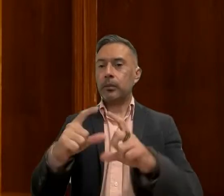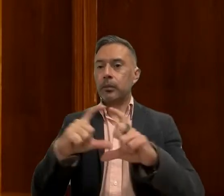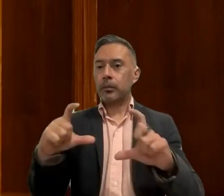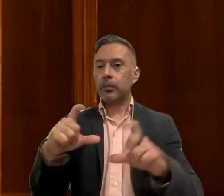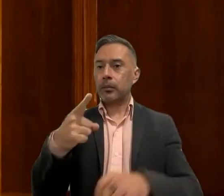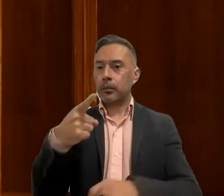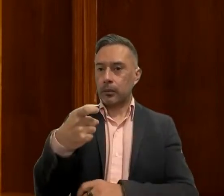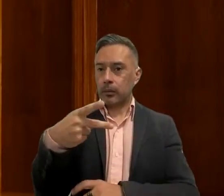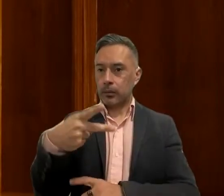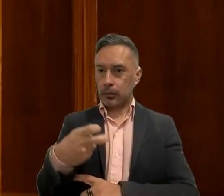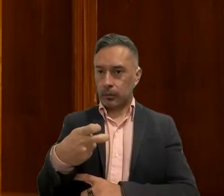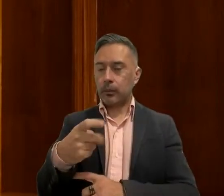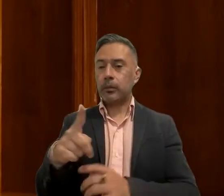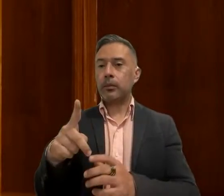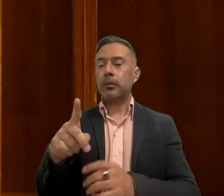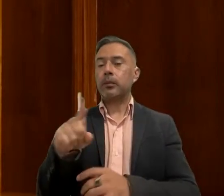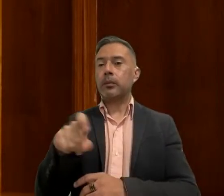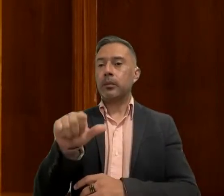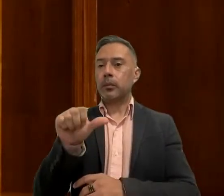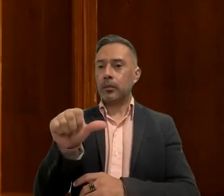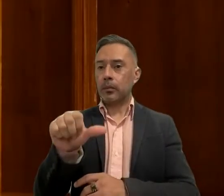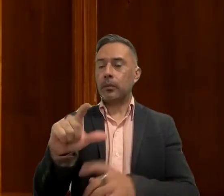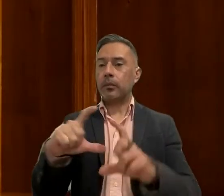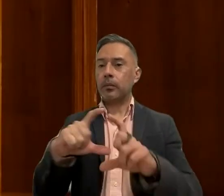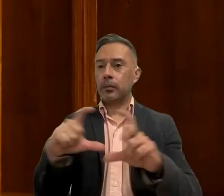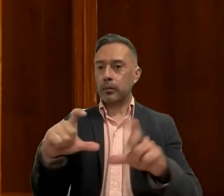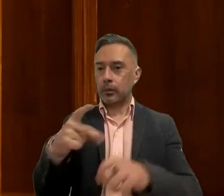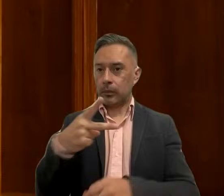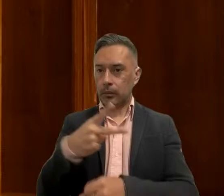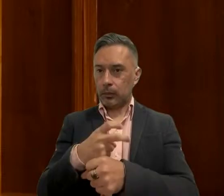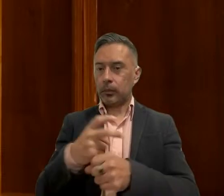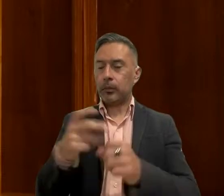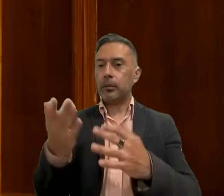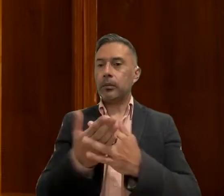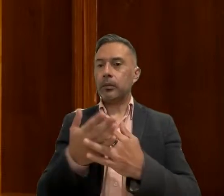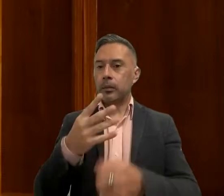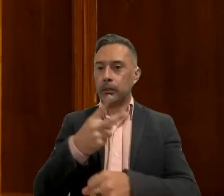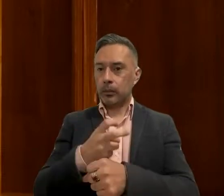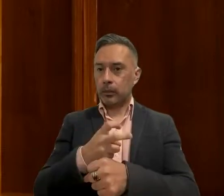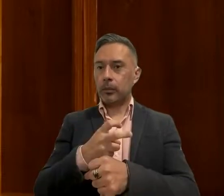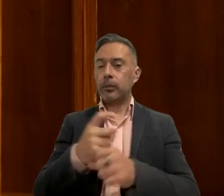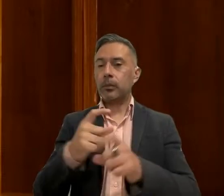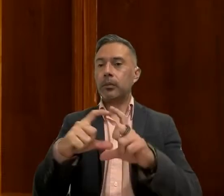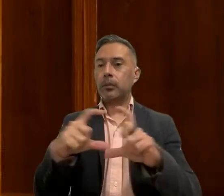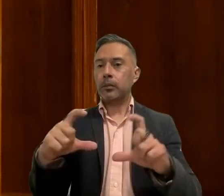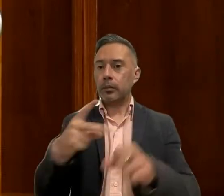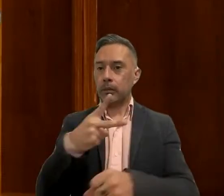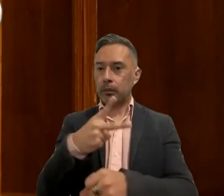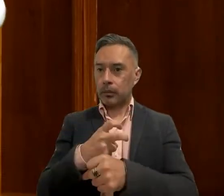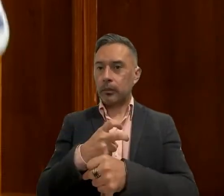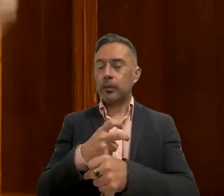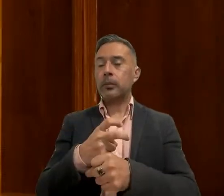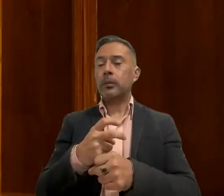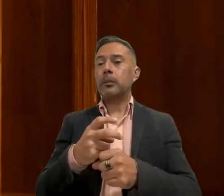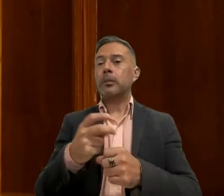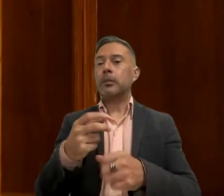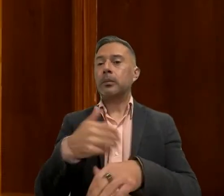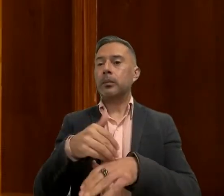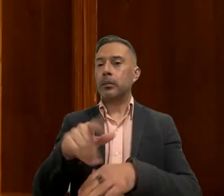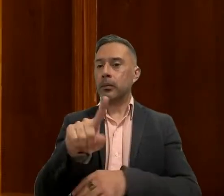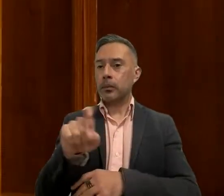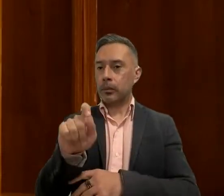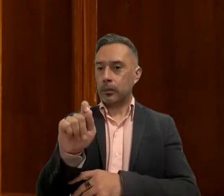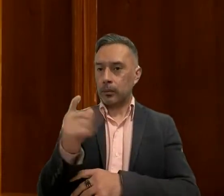segundo, 116, párrafo segundo, fracción segunda, párrafo segundo y 122,